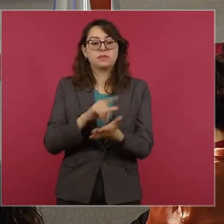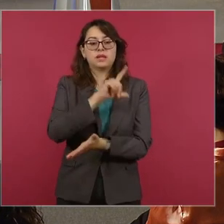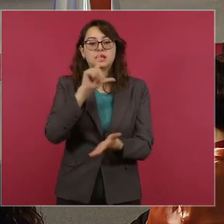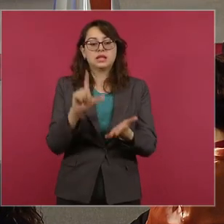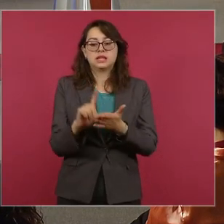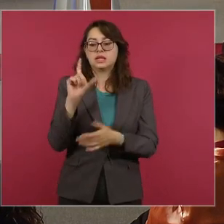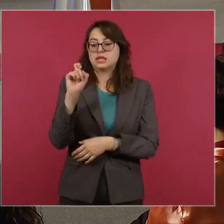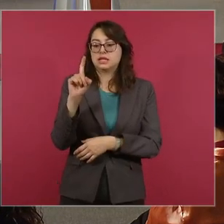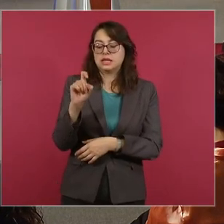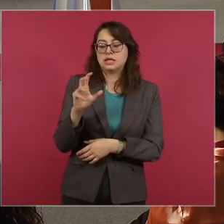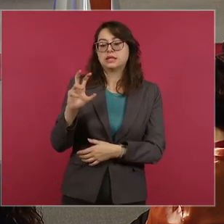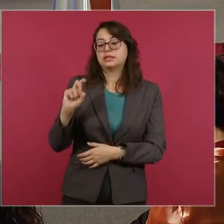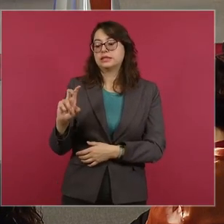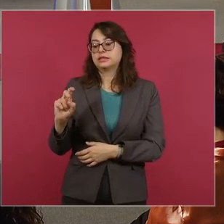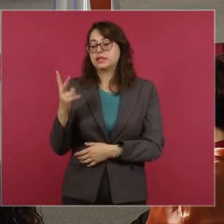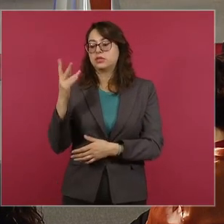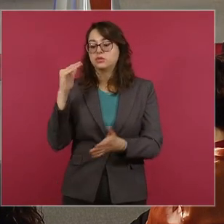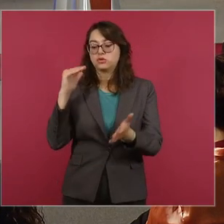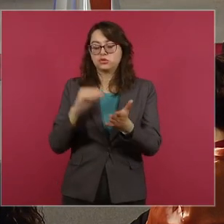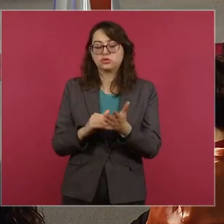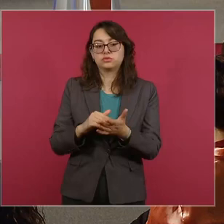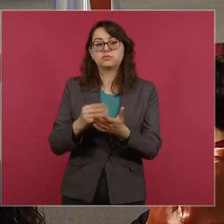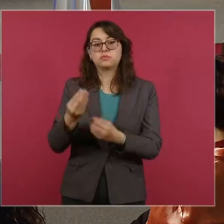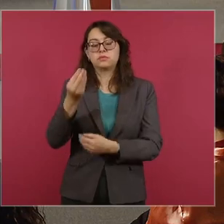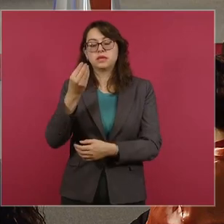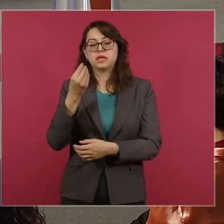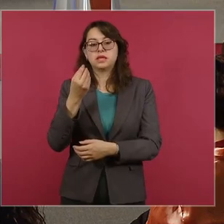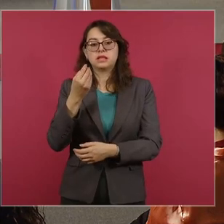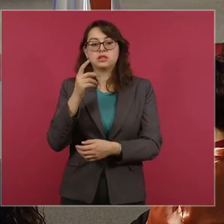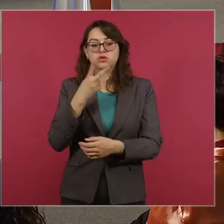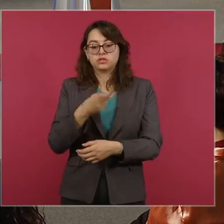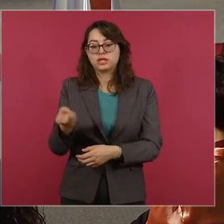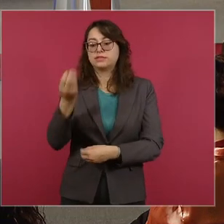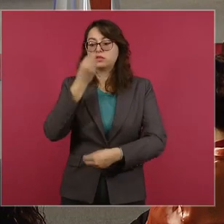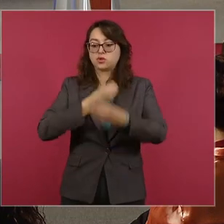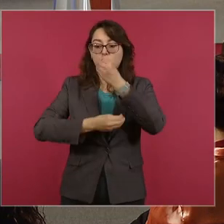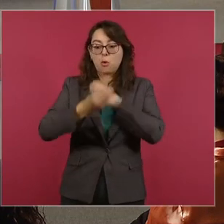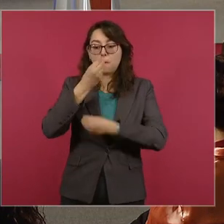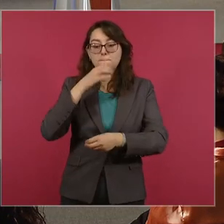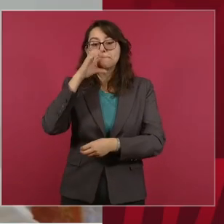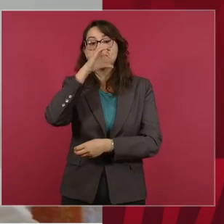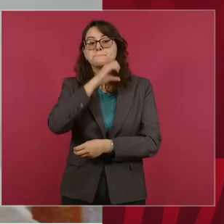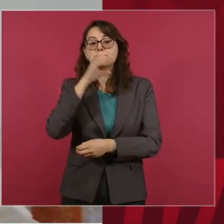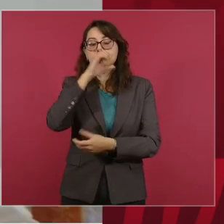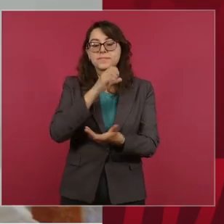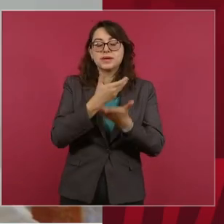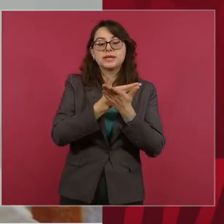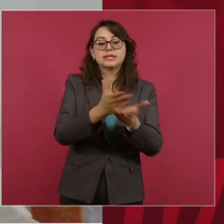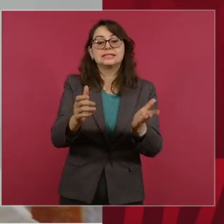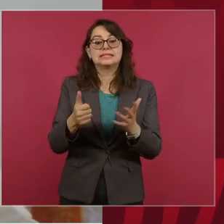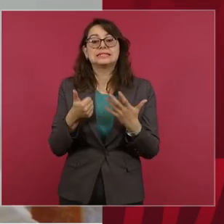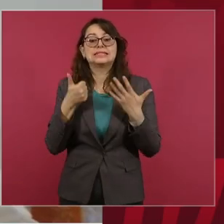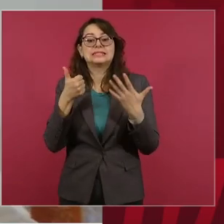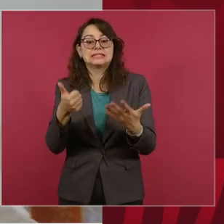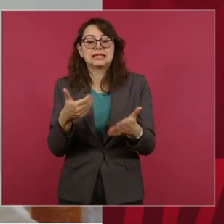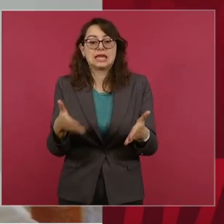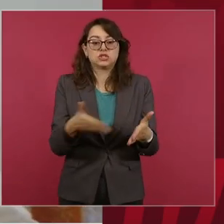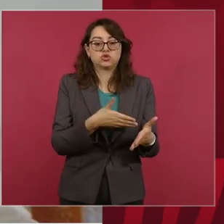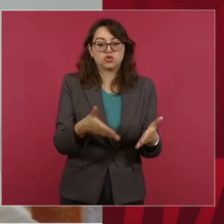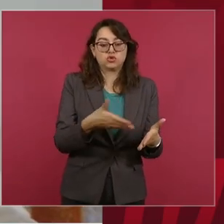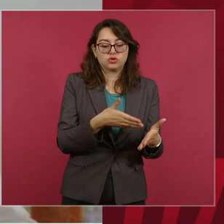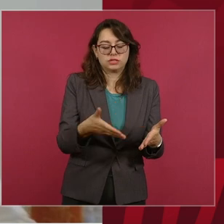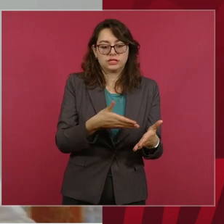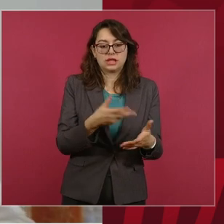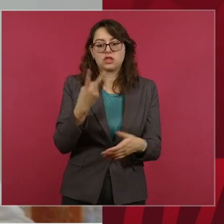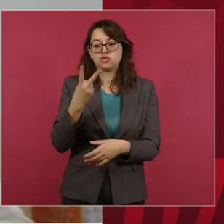35.261 raciones de comida a través de 6 cocinas móviles y de 2 máquinas